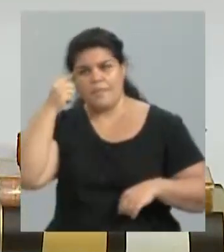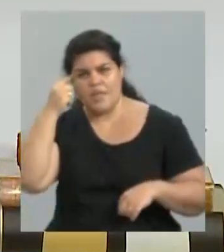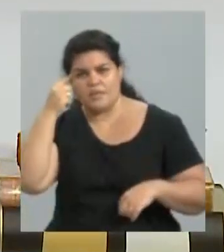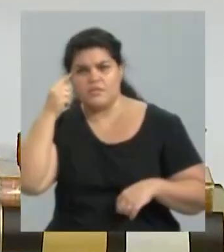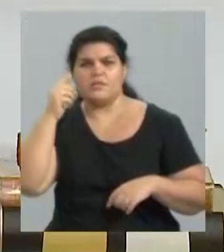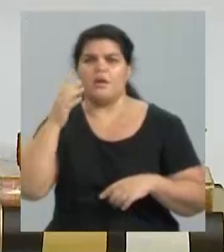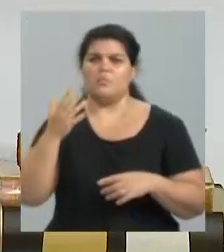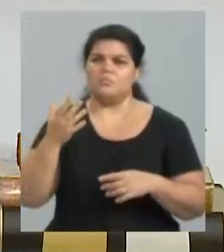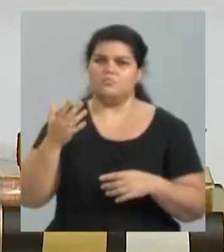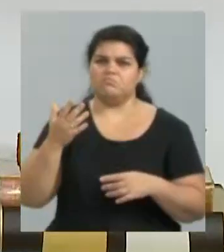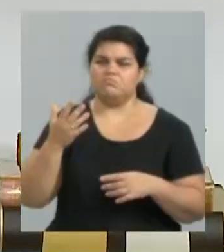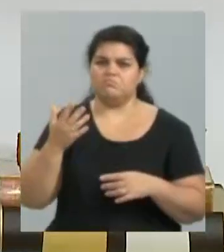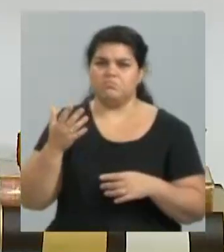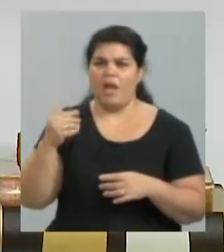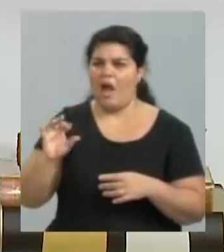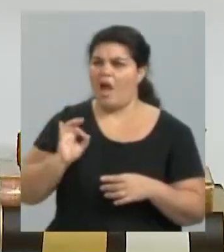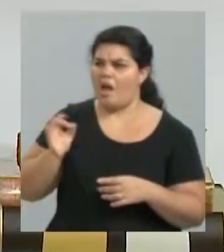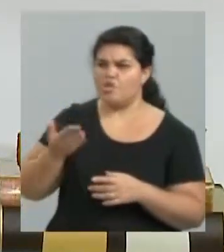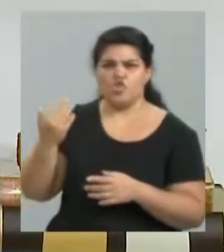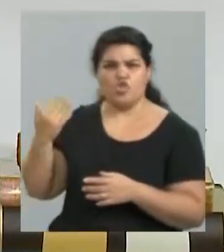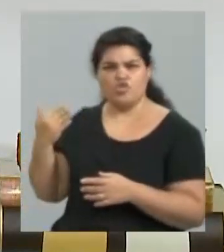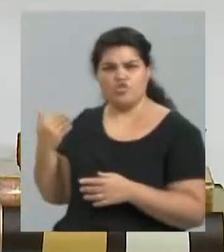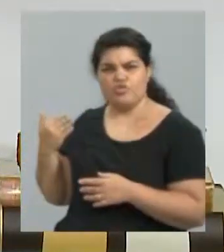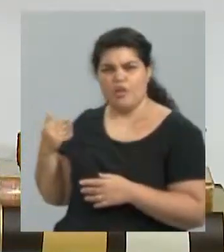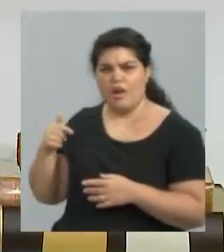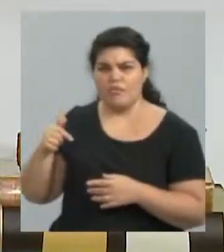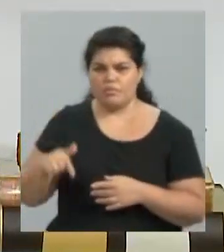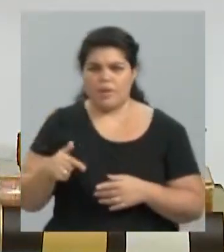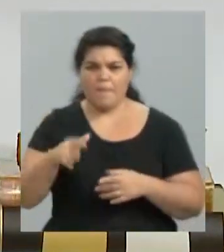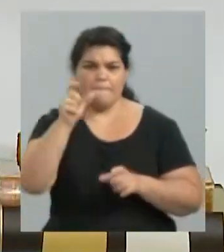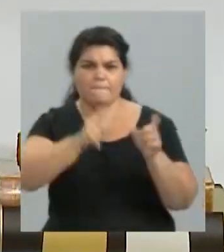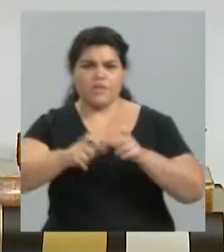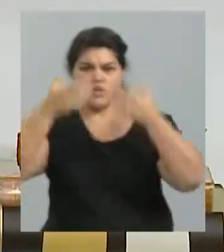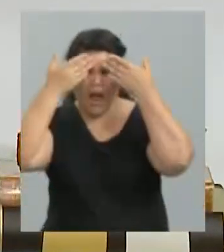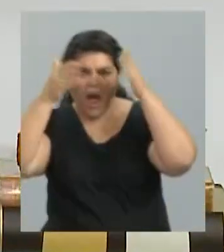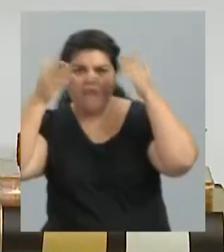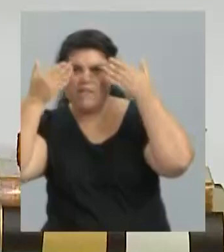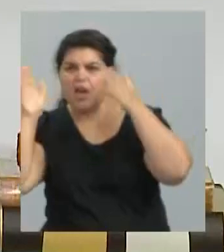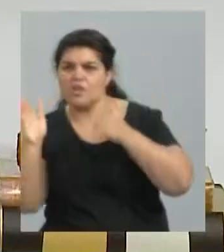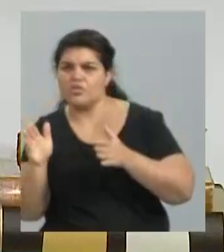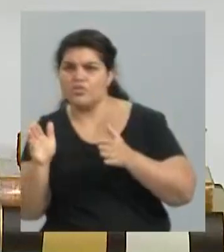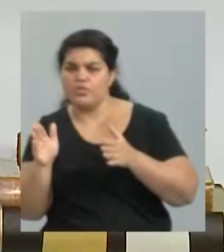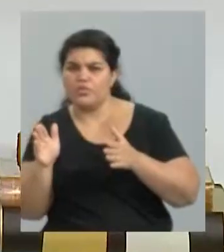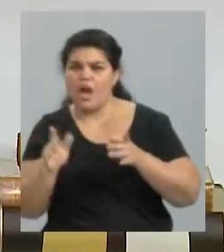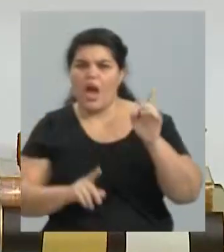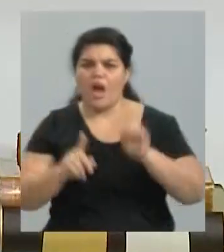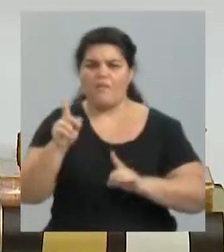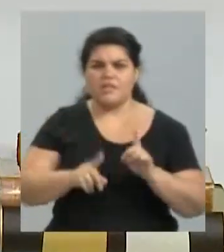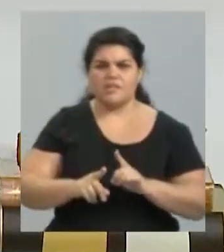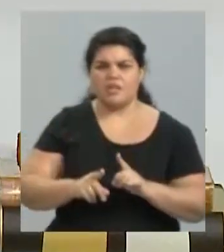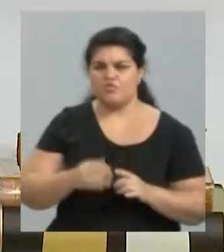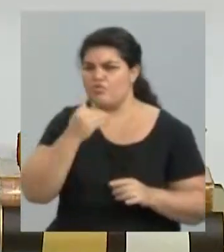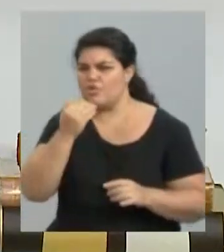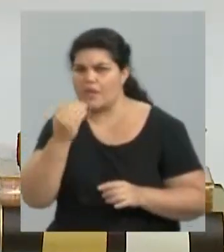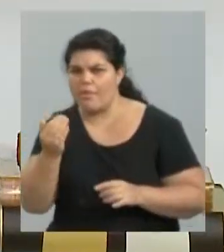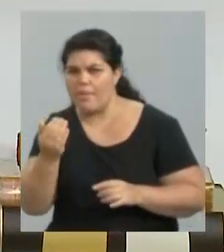ido sucediendo a lo largo de los últimos años, la gente tiene como la mente más abierta y supone que ciertas cosas no pasan, pero la